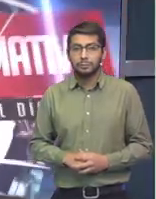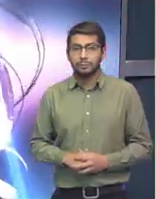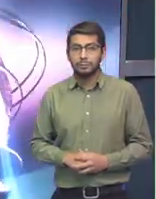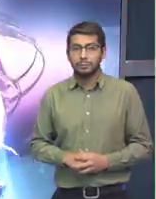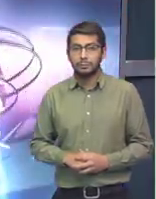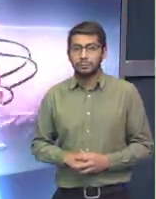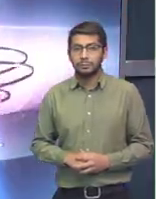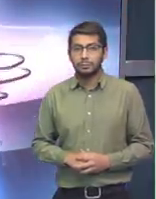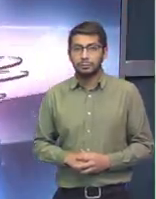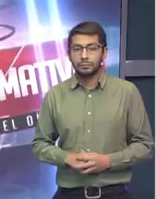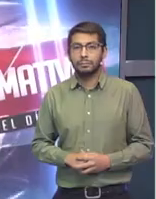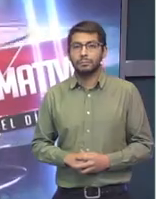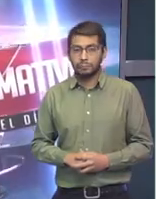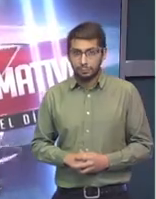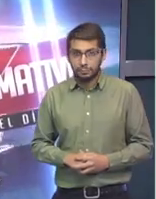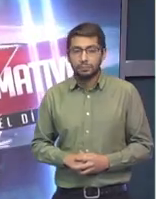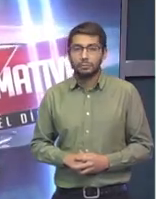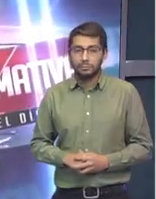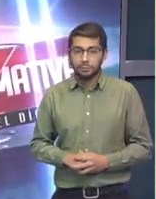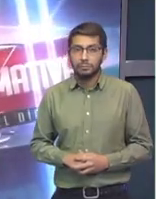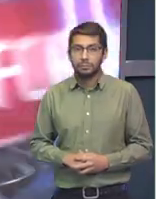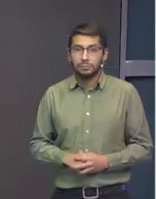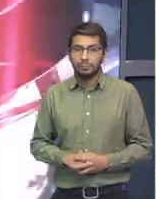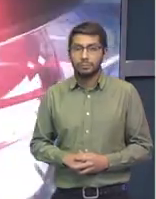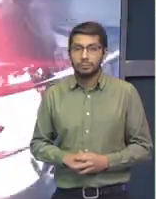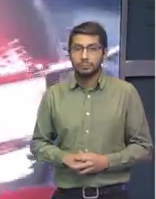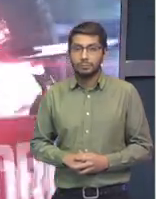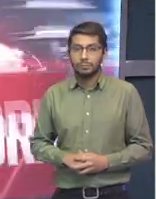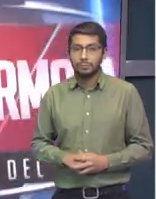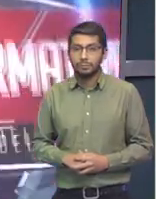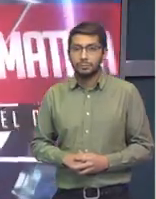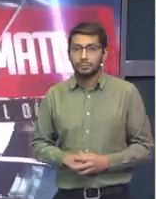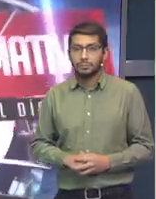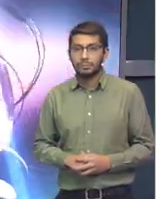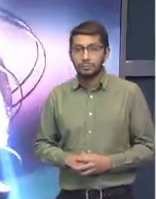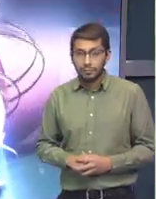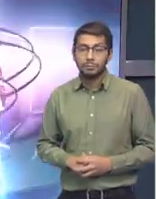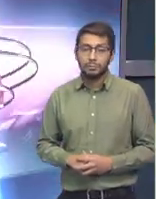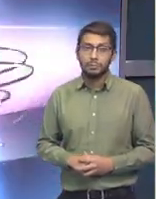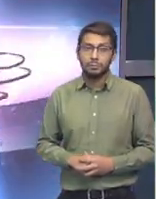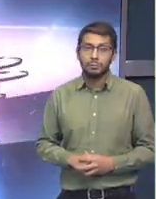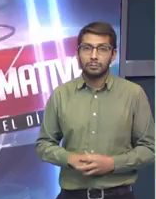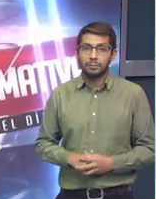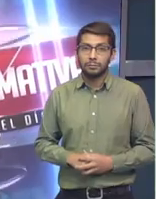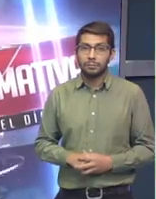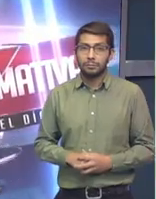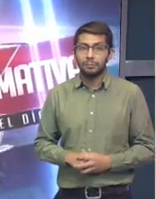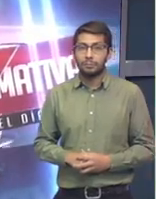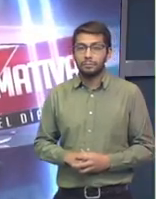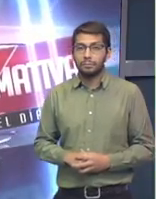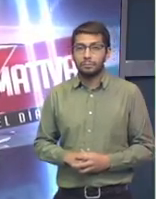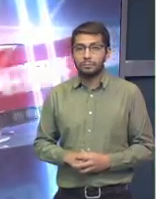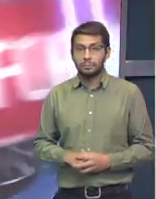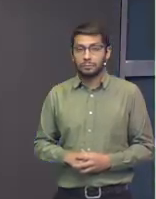autovac, sino que concurran al centro de vacunación. En Capital sería el polideportivo de la Escuela Normal San Martín. Sí. En Chimba justamente queda en el